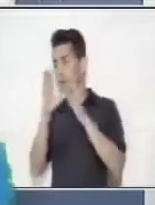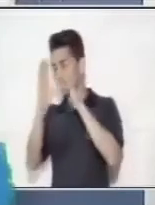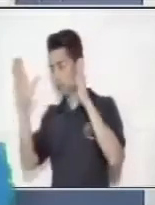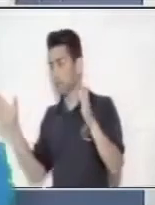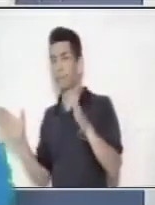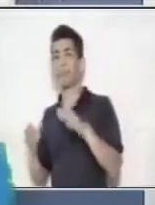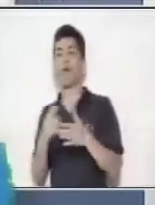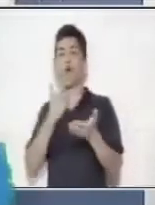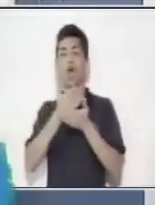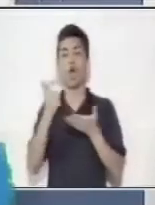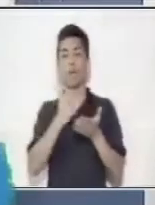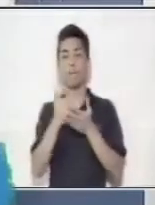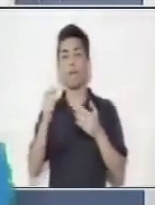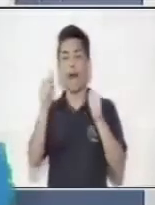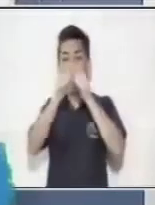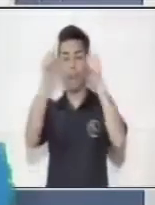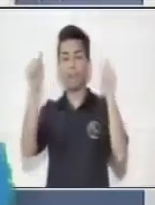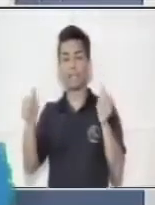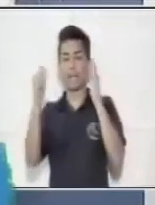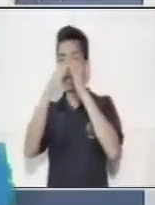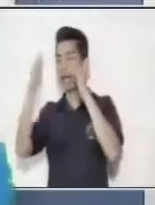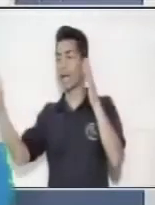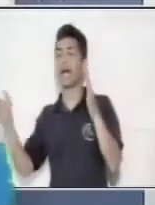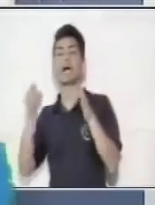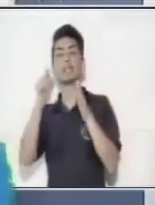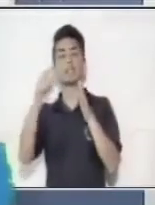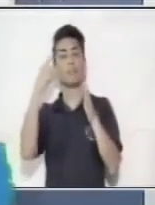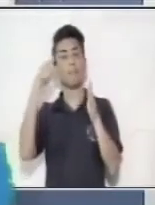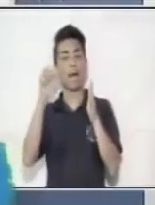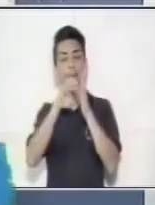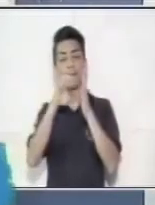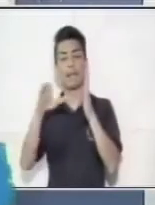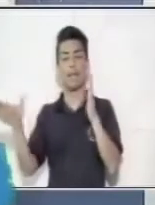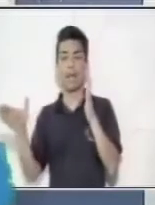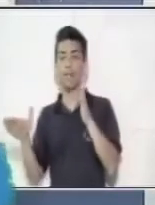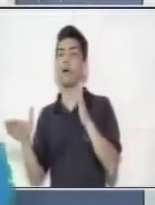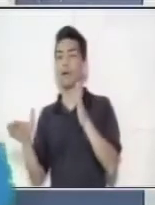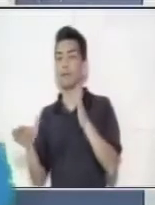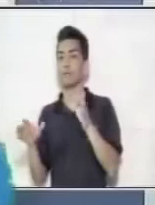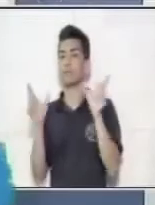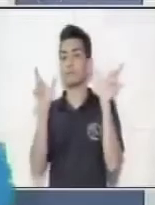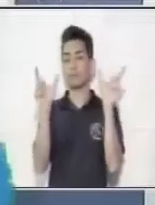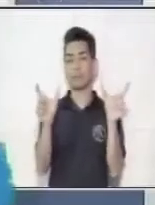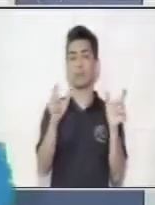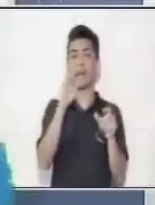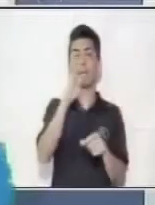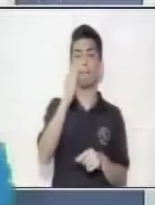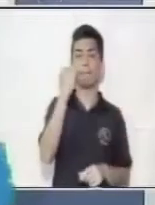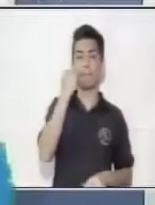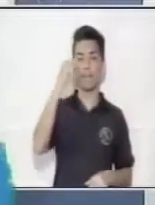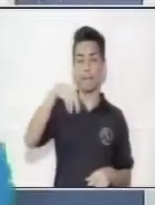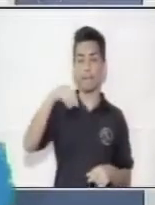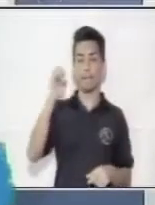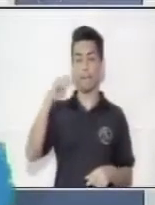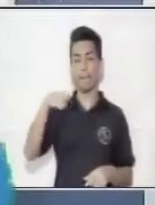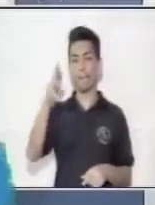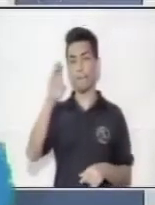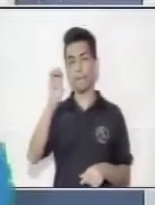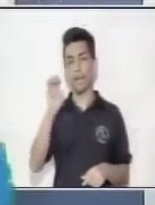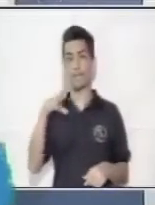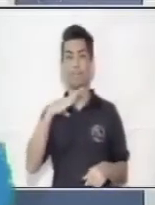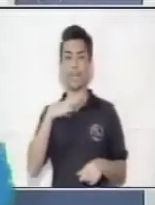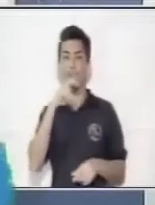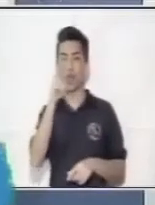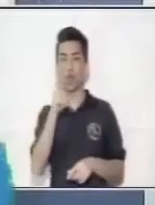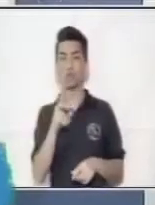nuestro predicado. Por lo tanto, la podemos clasificar como una oración bimembre porque tiene las dos construcciones, sujeto